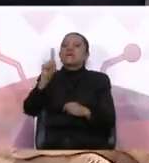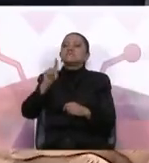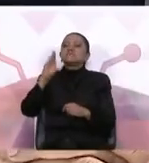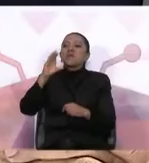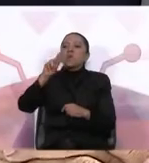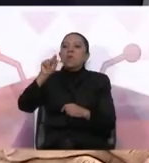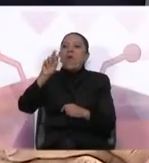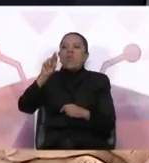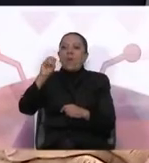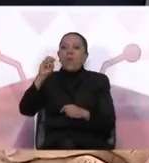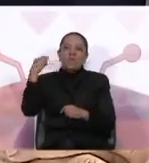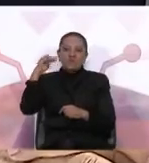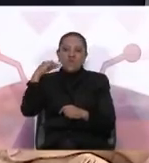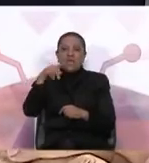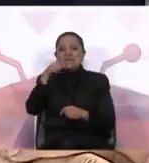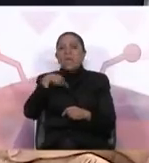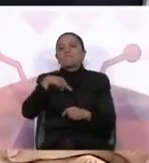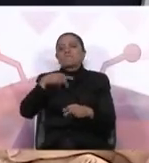canadá